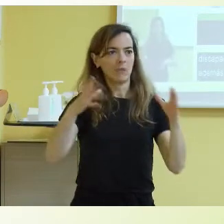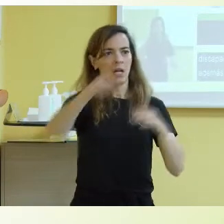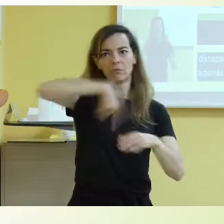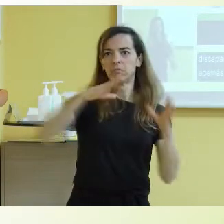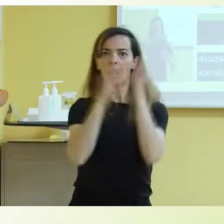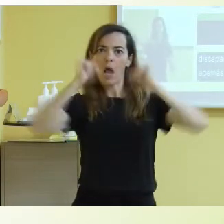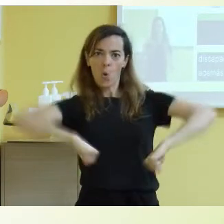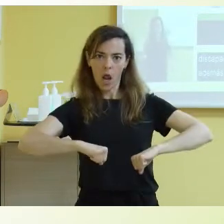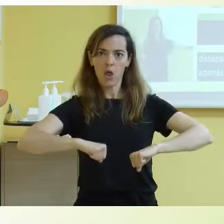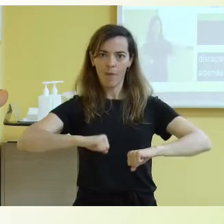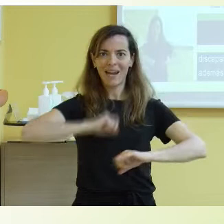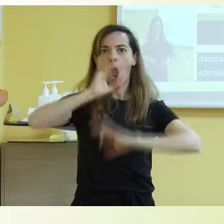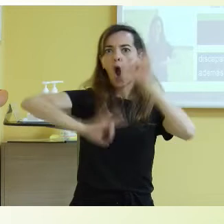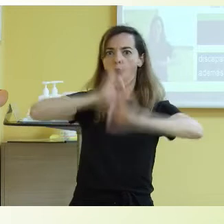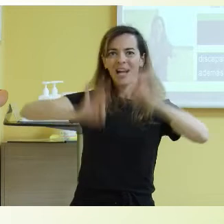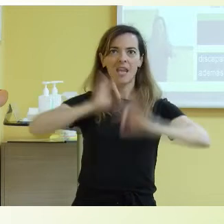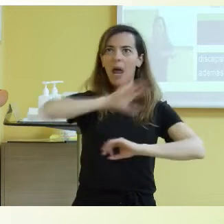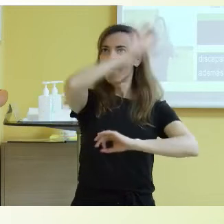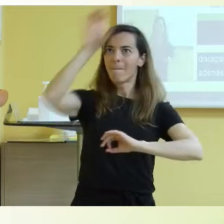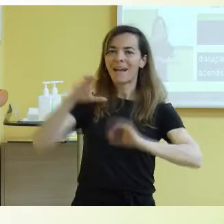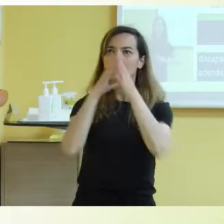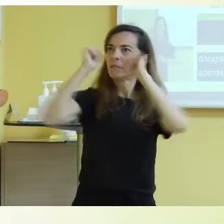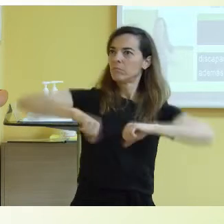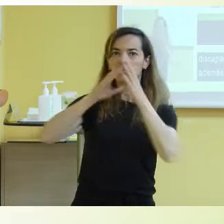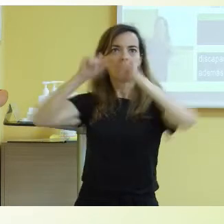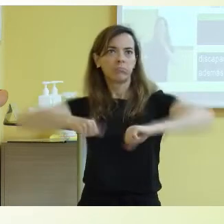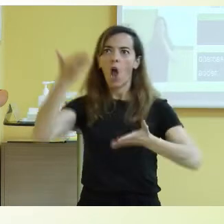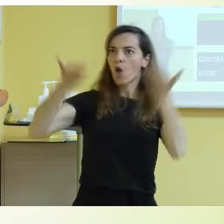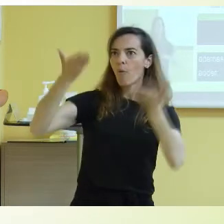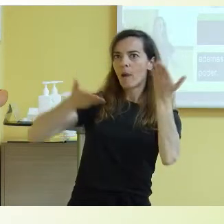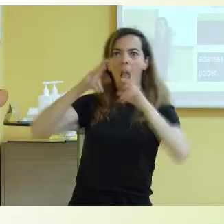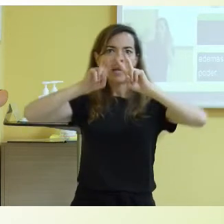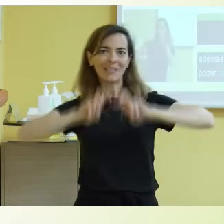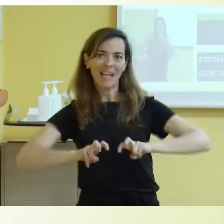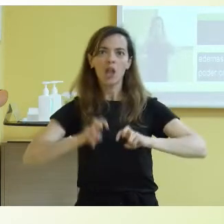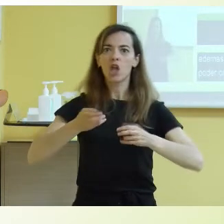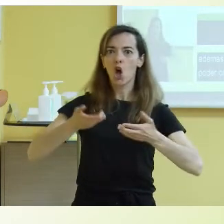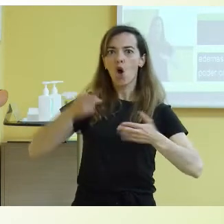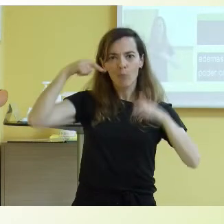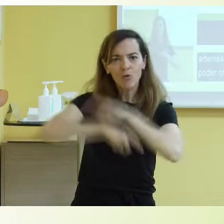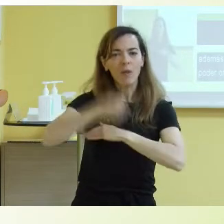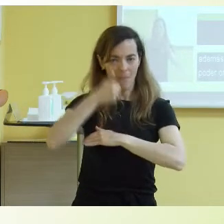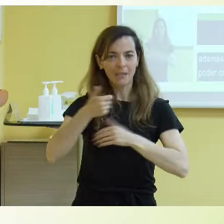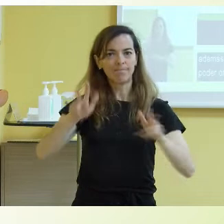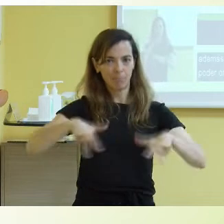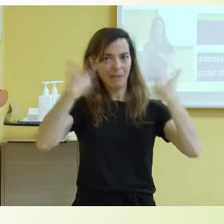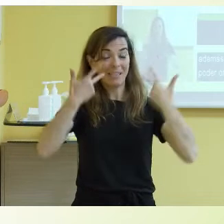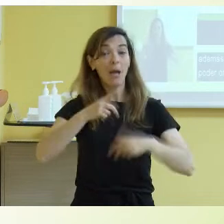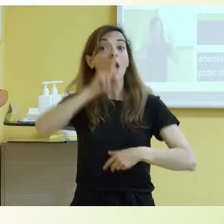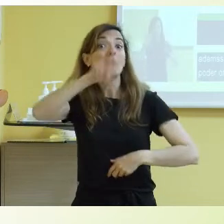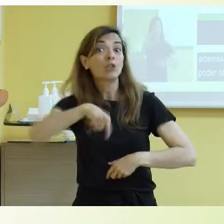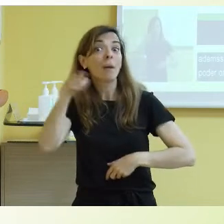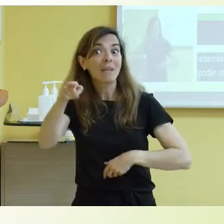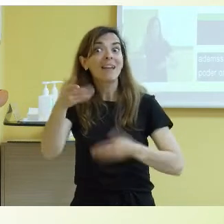poder organizar la vida entre los países, para podernos comparar y para poder hacer investigación con más profundidad. Pero también sirve como un mecanismo